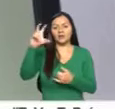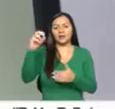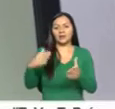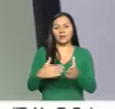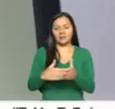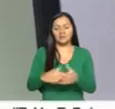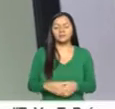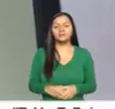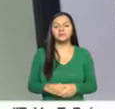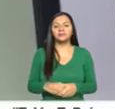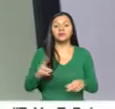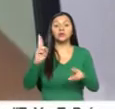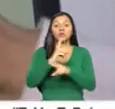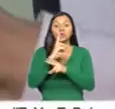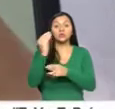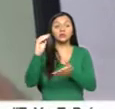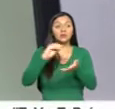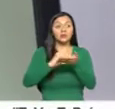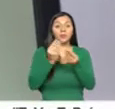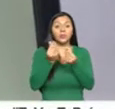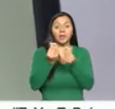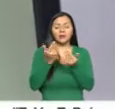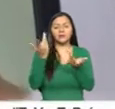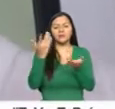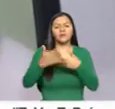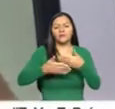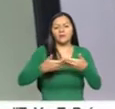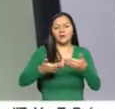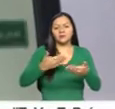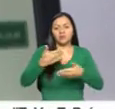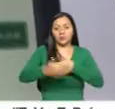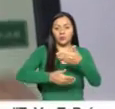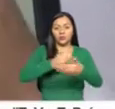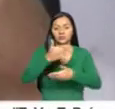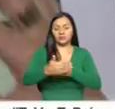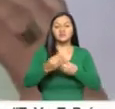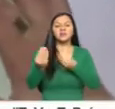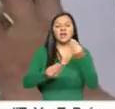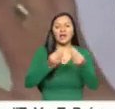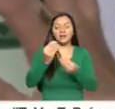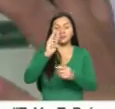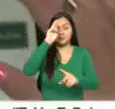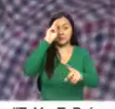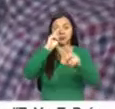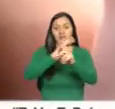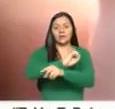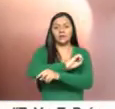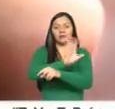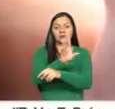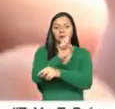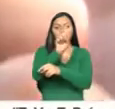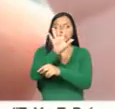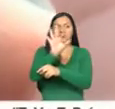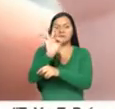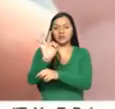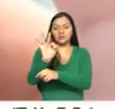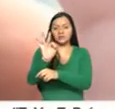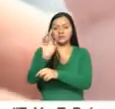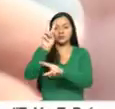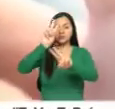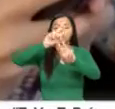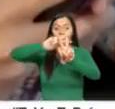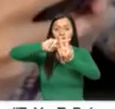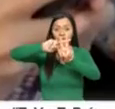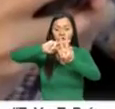casi 30.000. Para usar el dinero electrónico, el proceso es simple. Se debe enviar un mensaje al asterisco 153